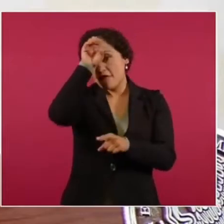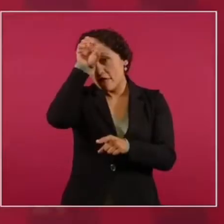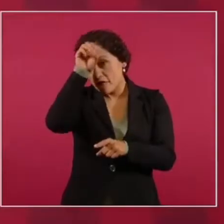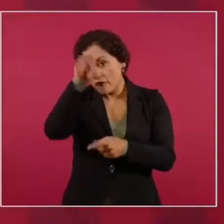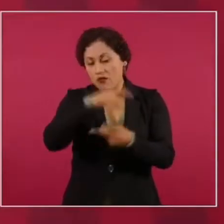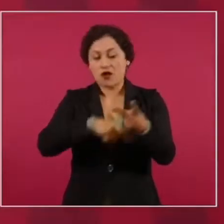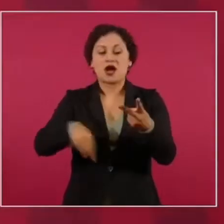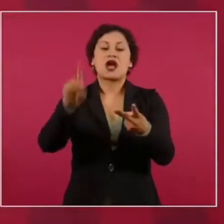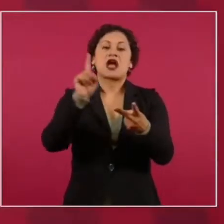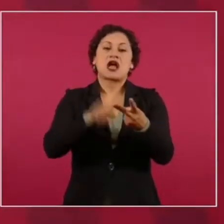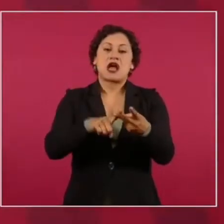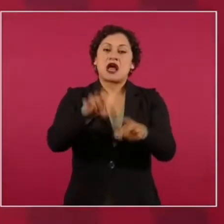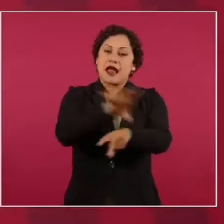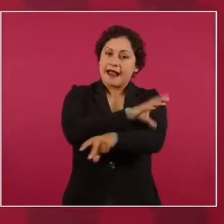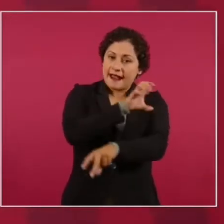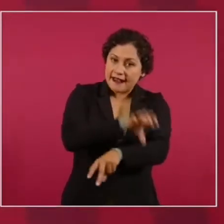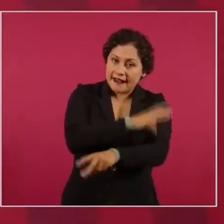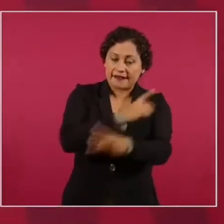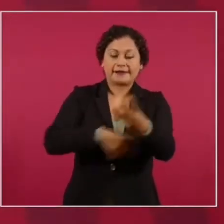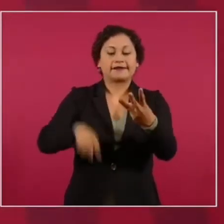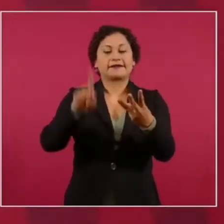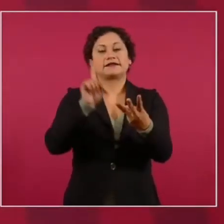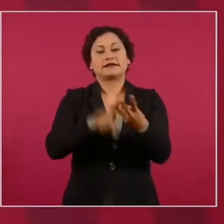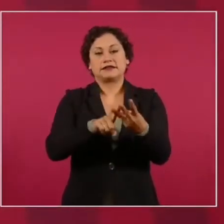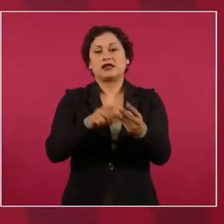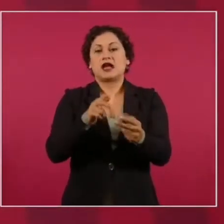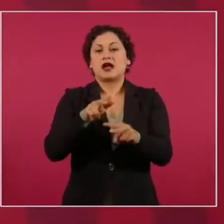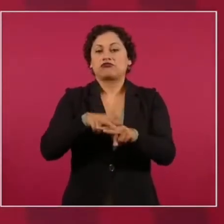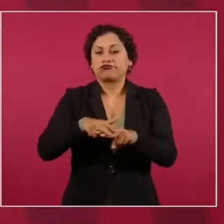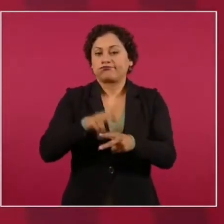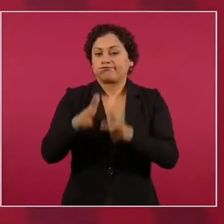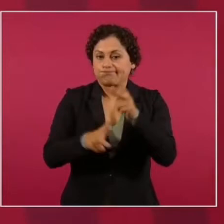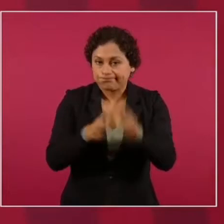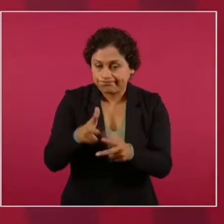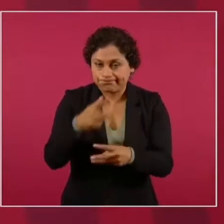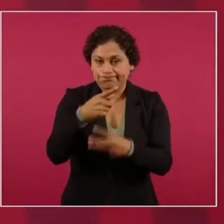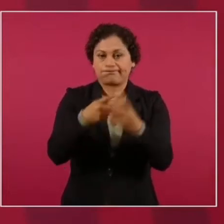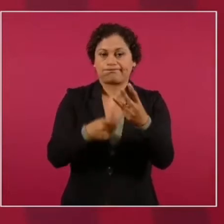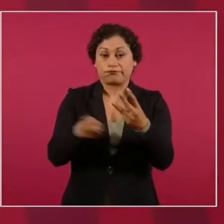lo que hablas del Ban Rural.